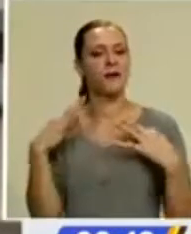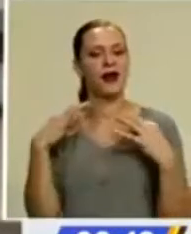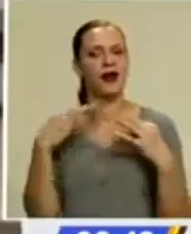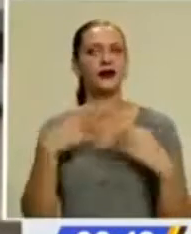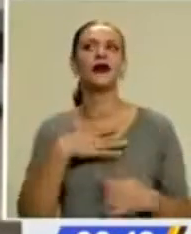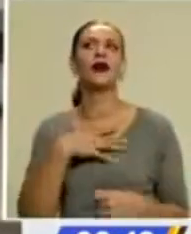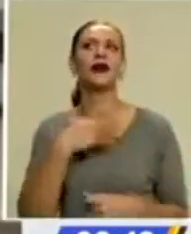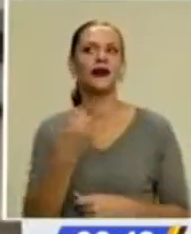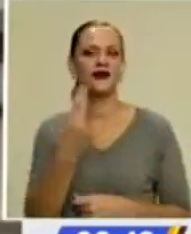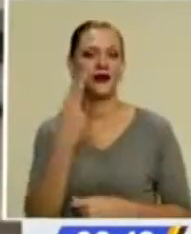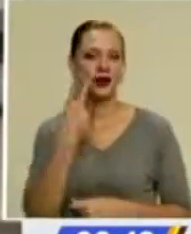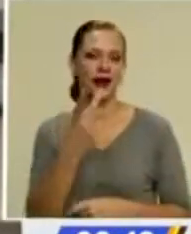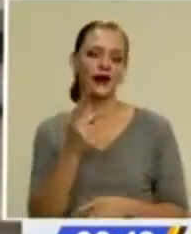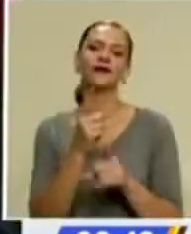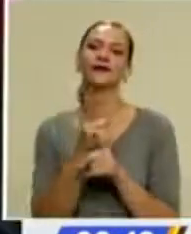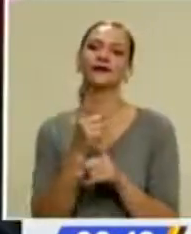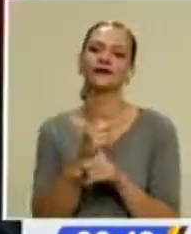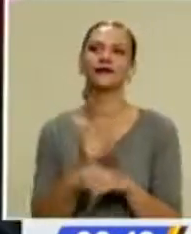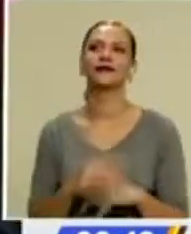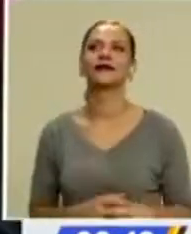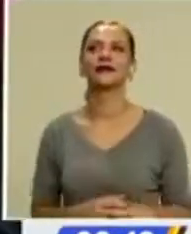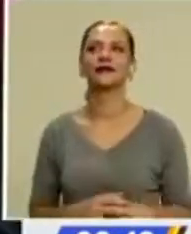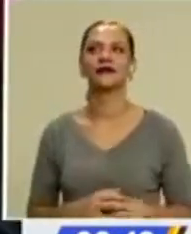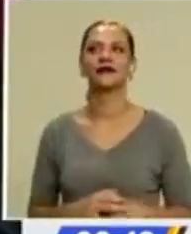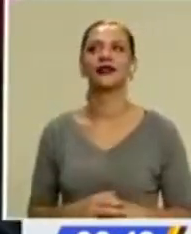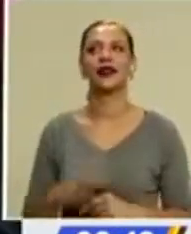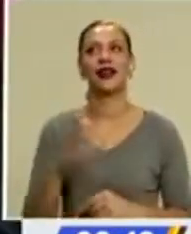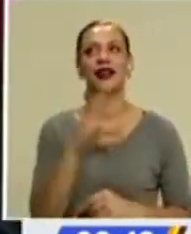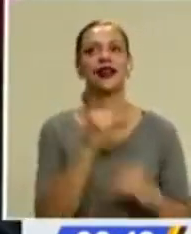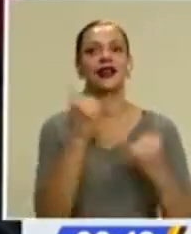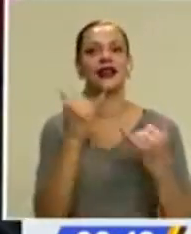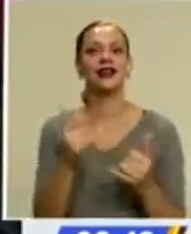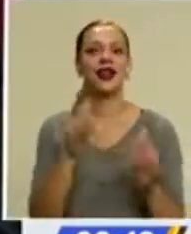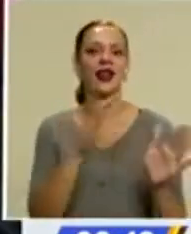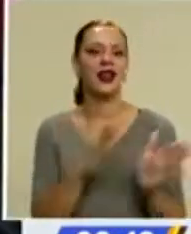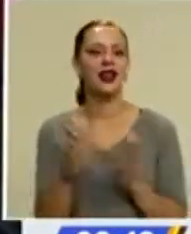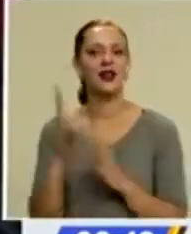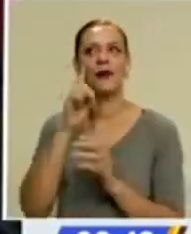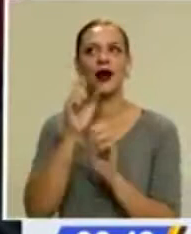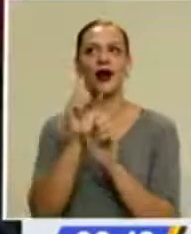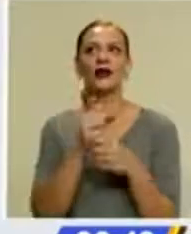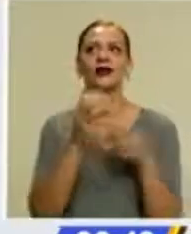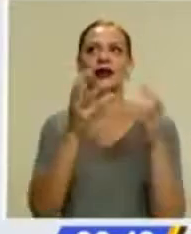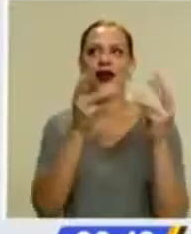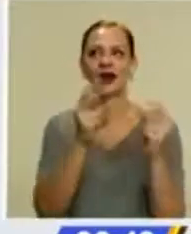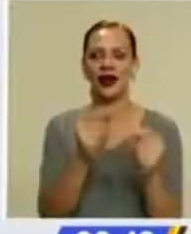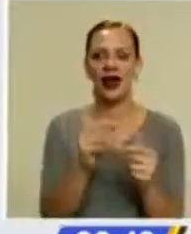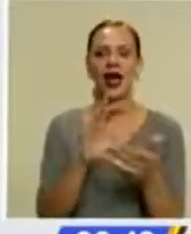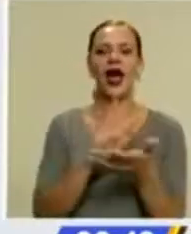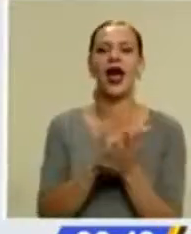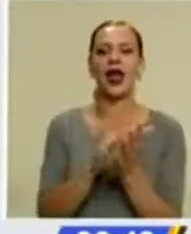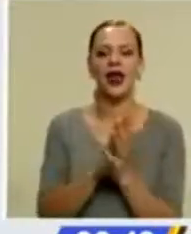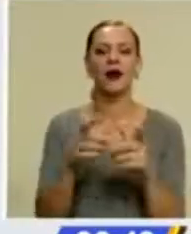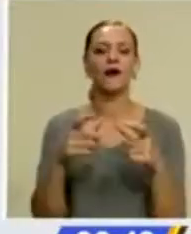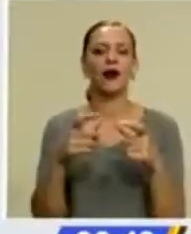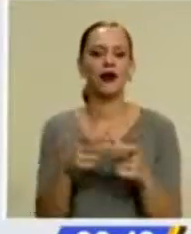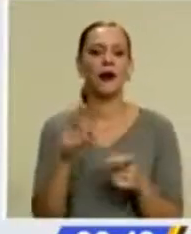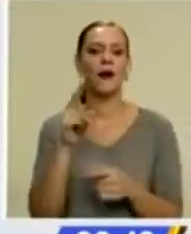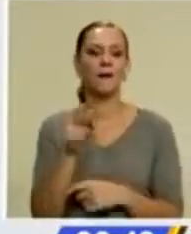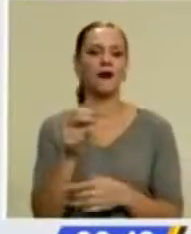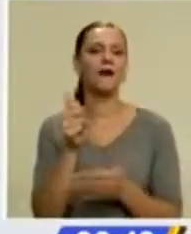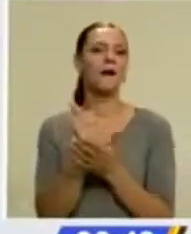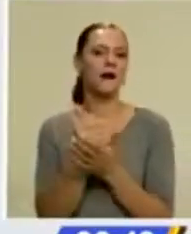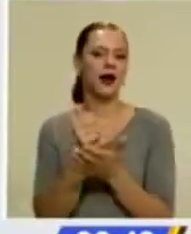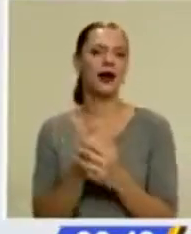de blanco, exactamente. Y ya están preparados para hacer harina, de hacer arepas, hasta con la misma